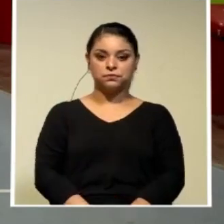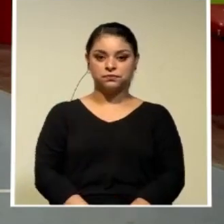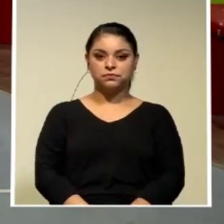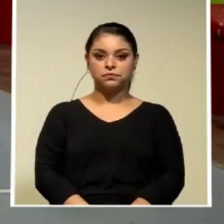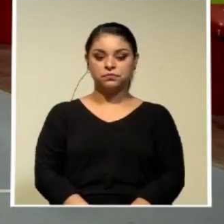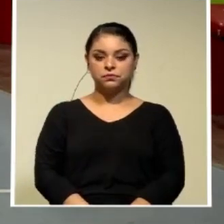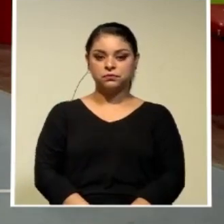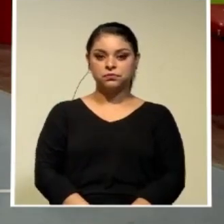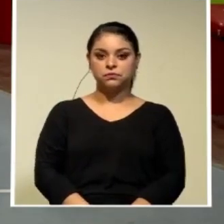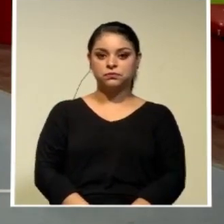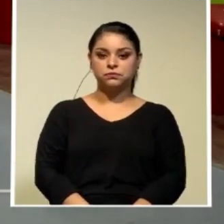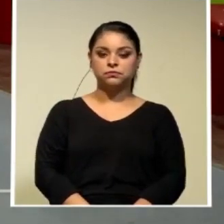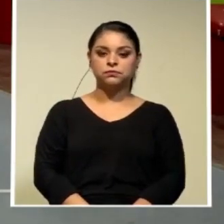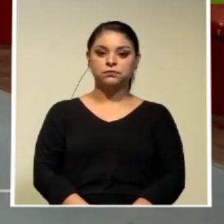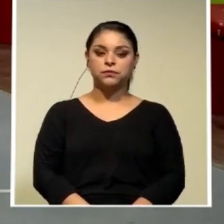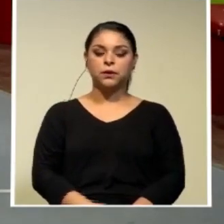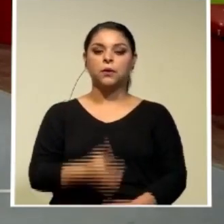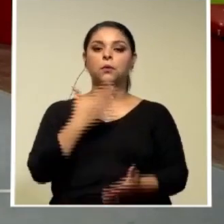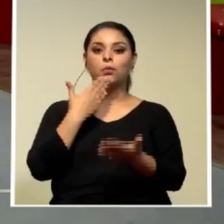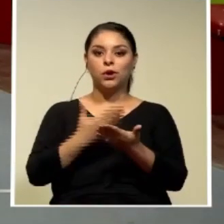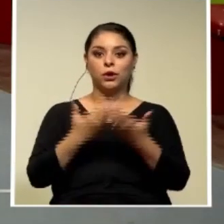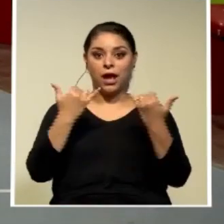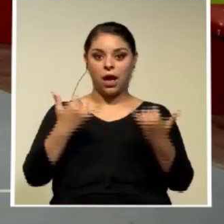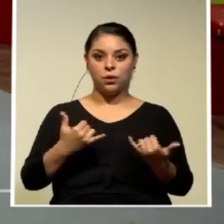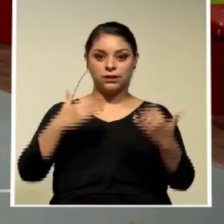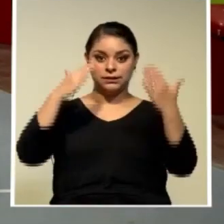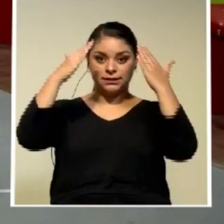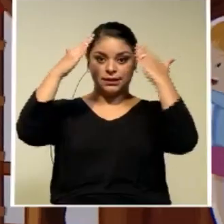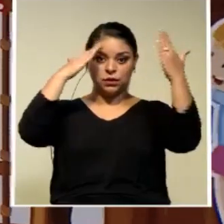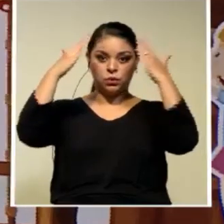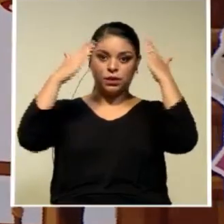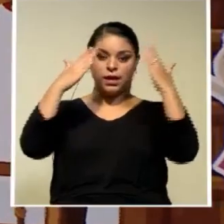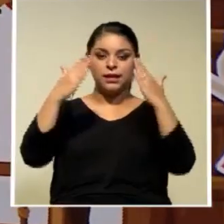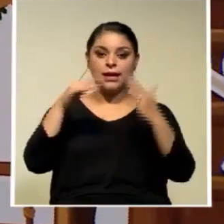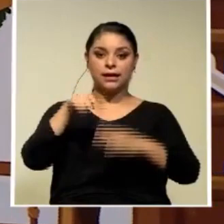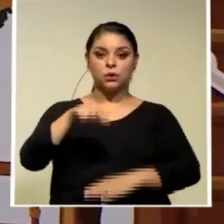Jacadit. Bueno, sigo con algunos saludos aquí en el WhatsApp